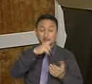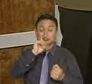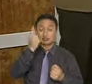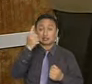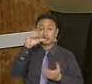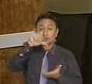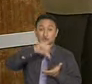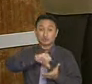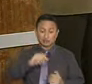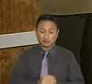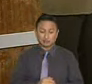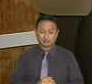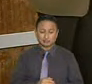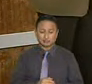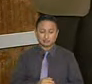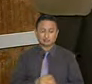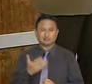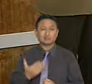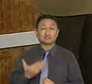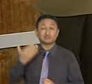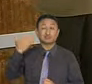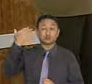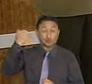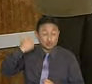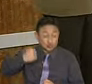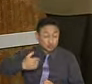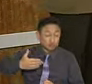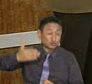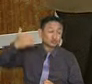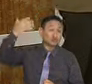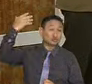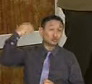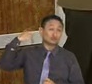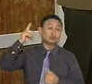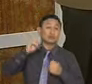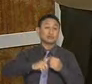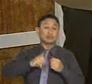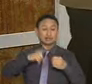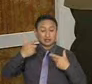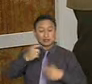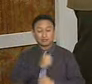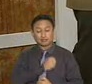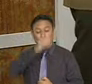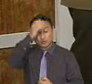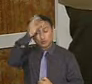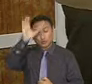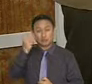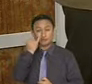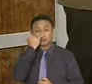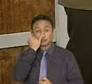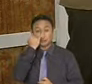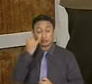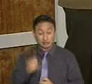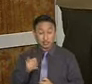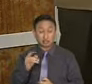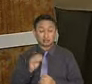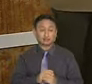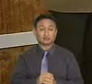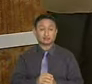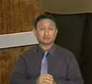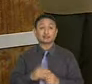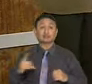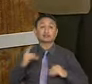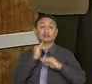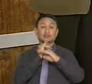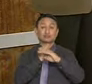cómo sería el quito prehispánico este quito que tenía también una cultura que tenía templos si estuviera